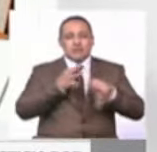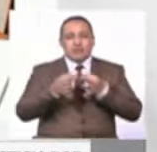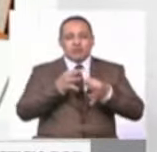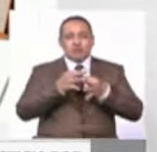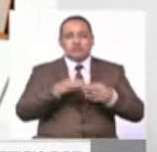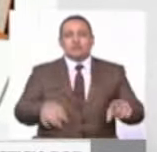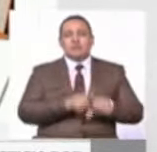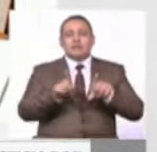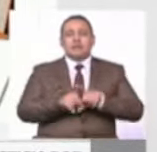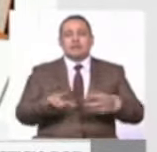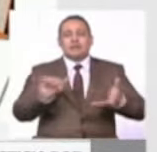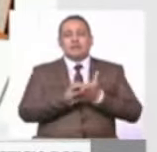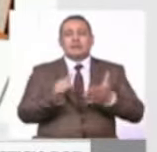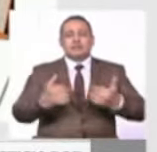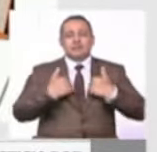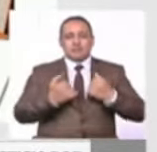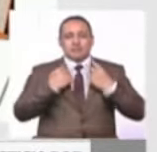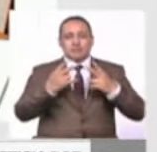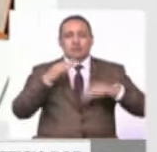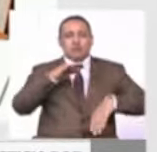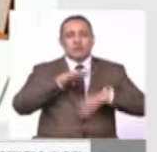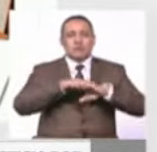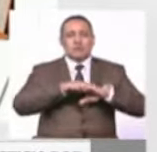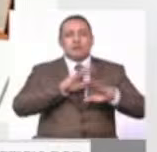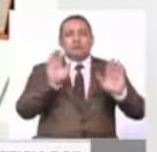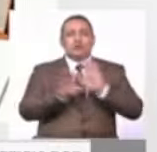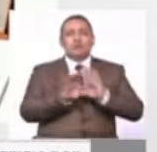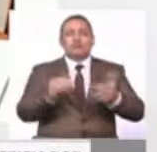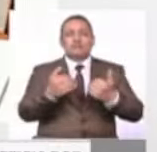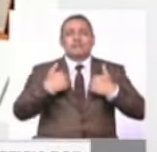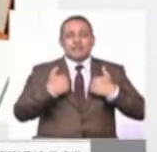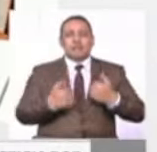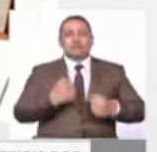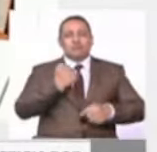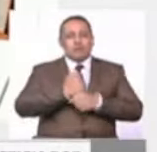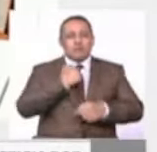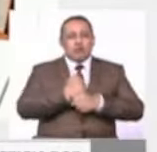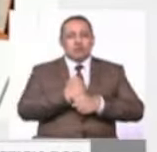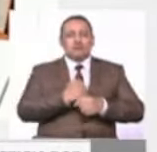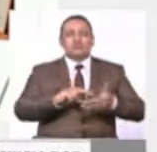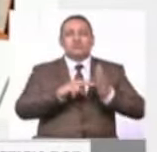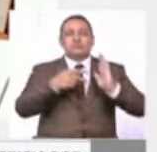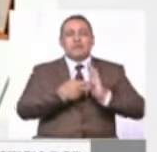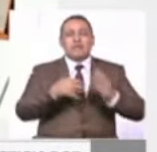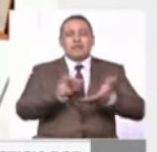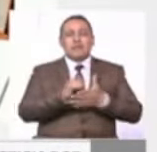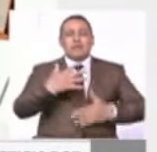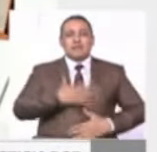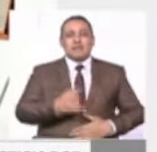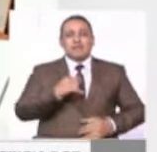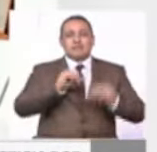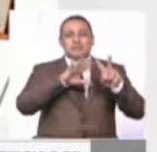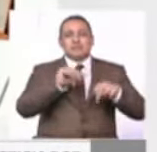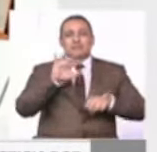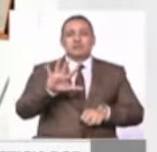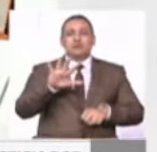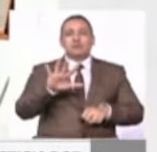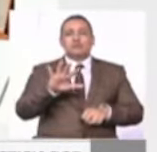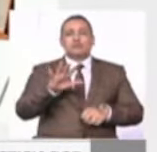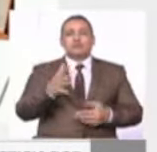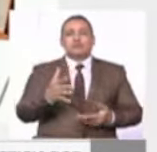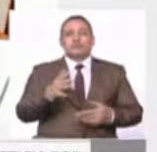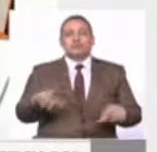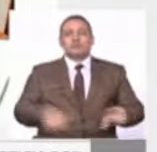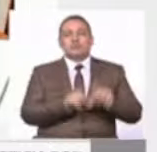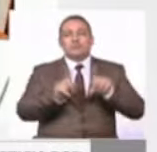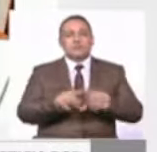es es un un límite para ejercer la función es decir el que cumple 75 años